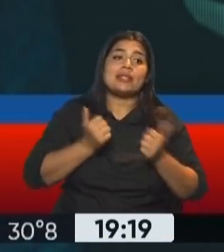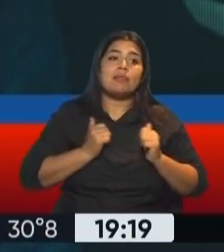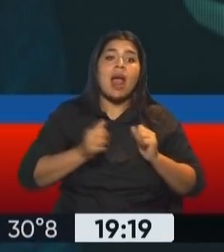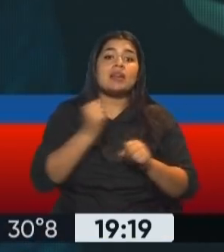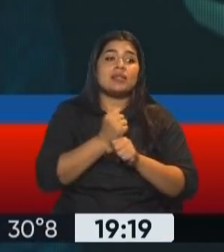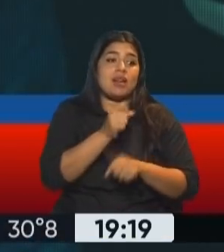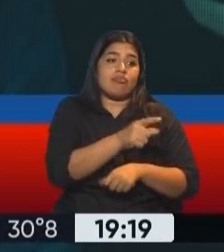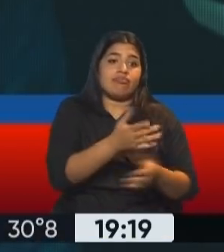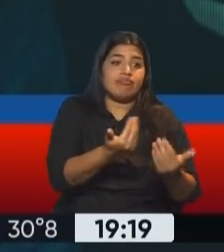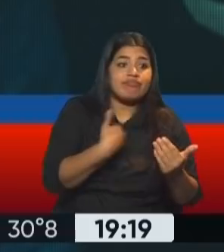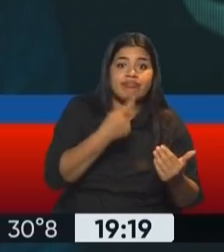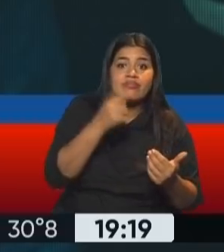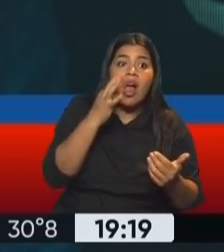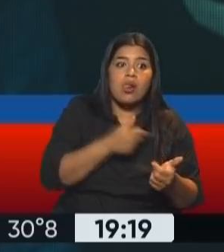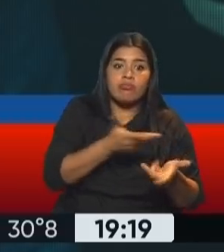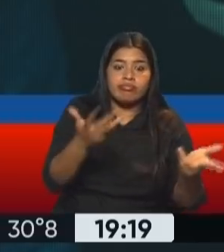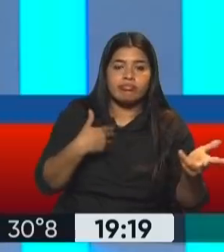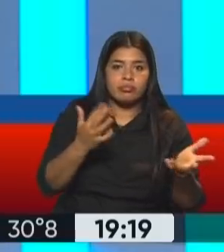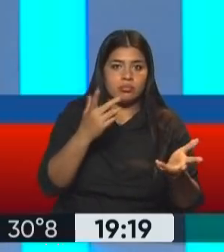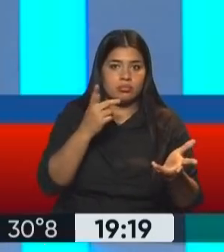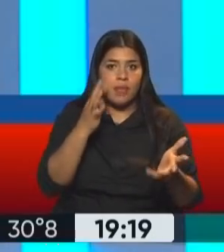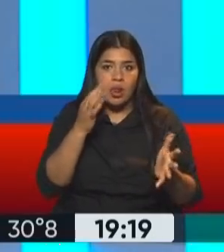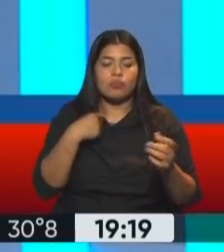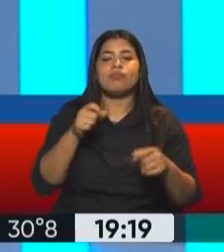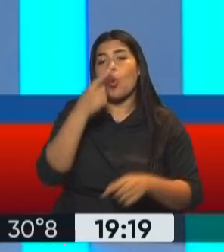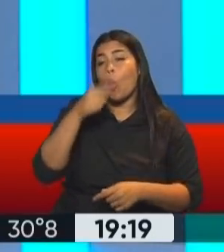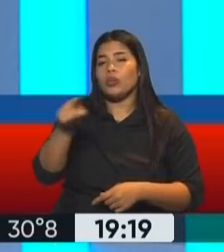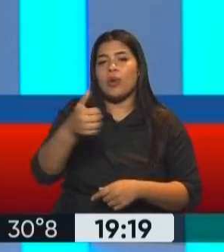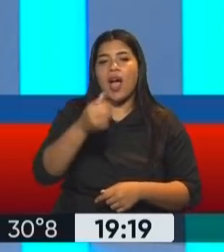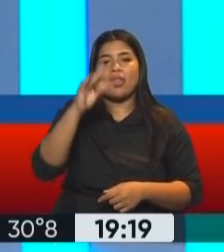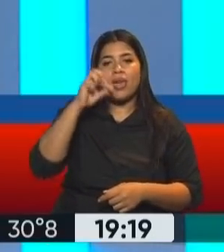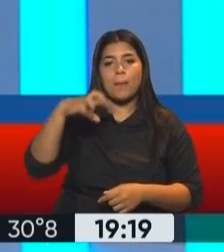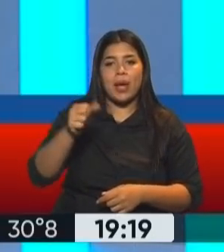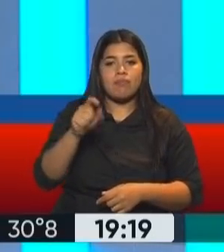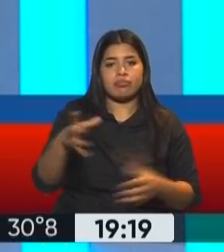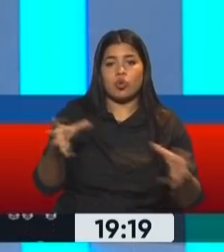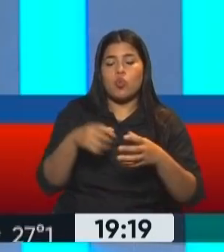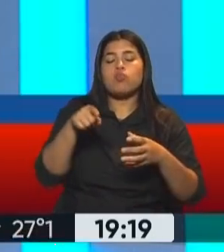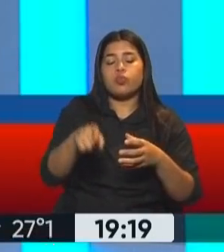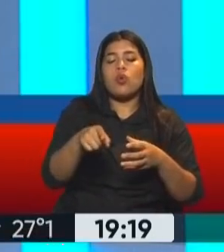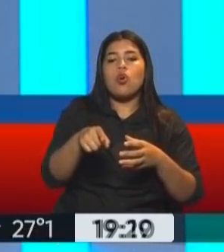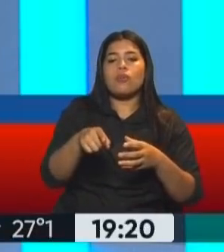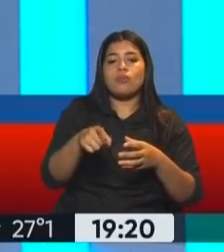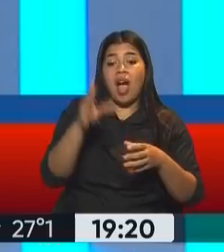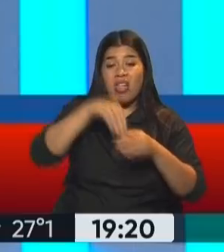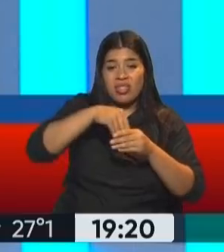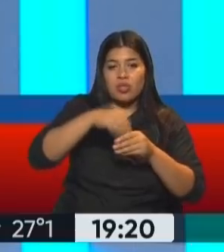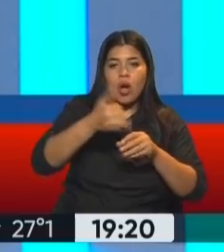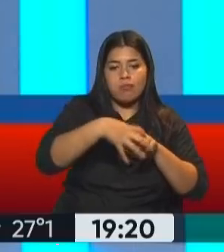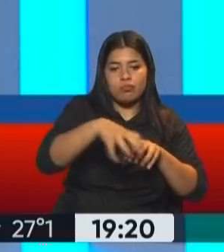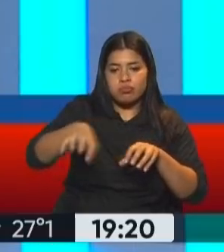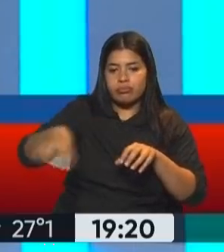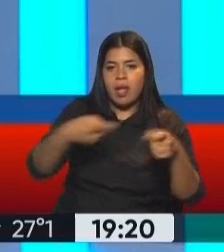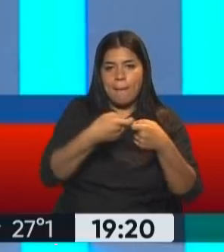exactamente, algo, ¿no? Lo hizo de manera bastante tibia y ahí último veíamos a ADEPA, que es la cámara que agrupa a las empresas de medios, justamente